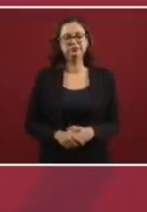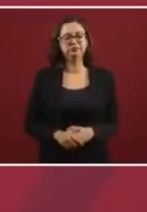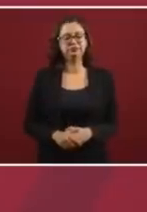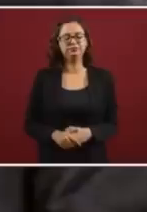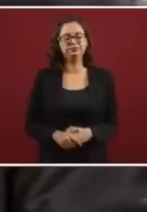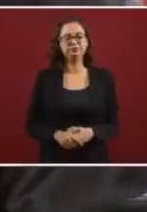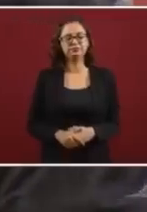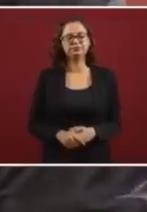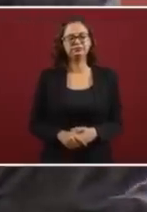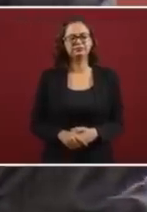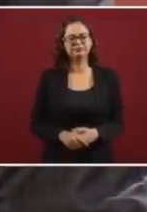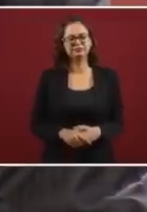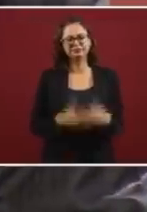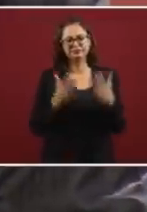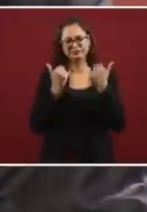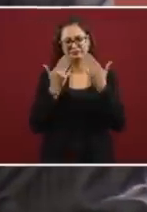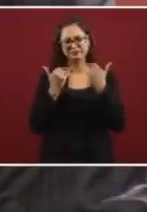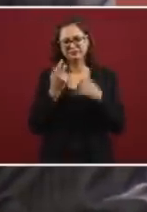no